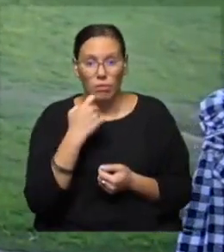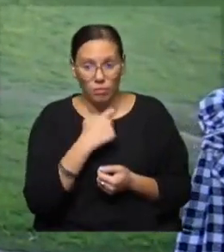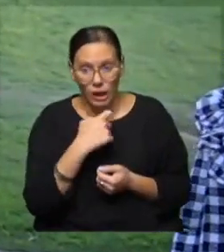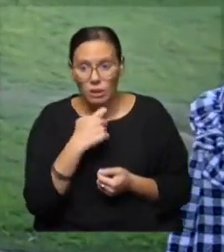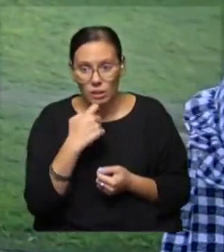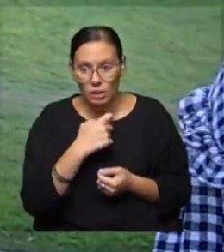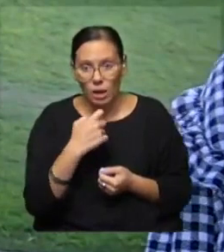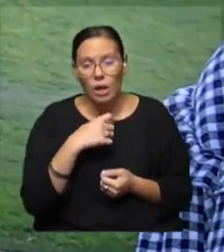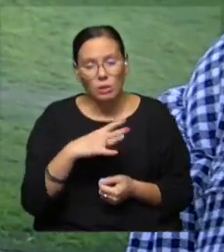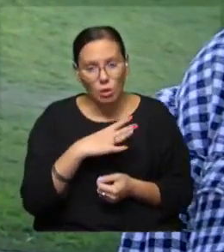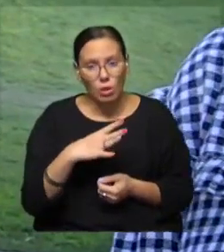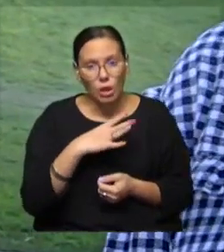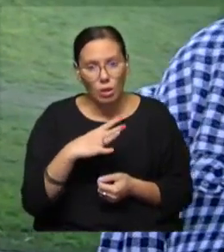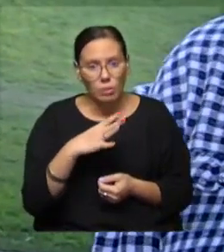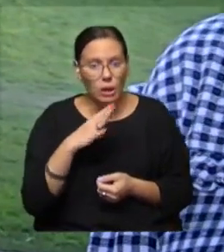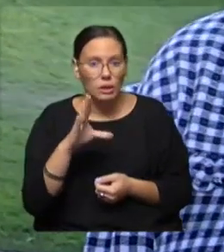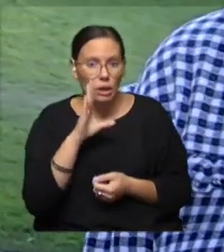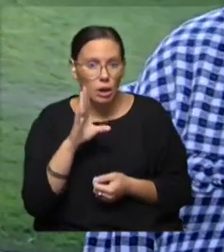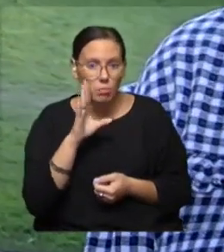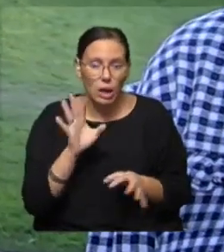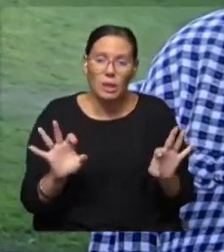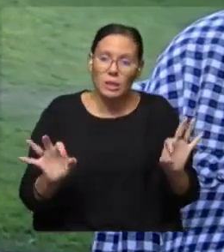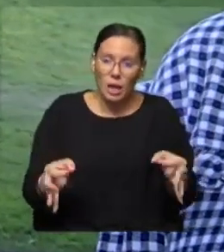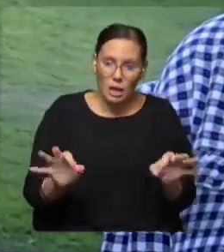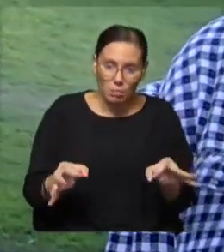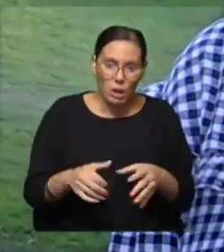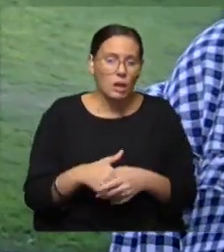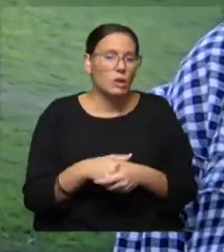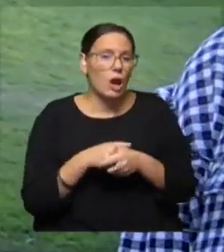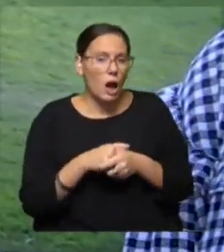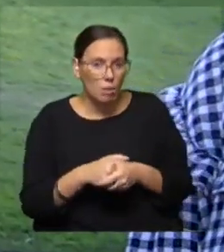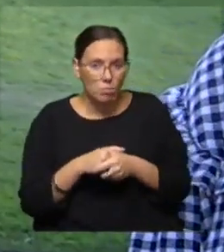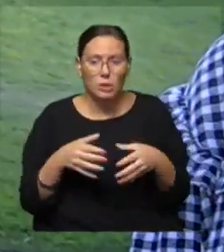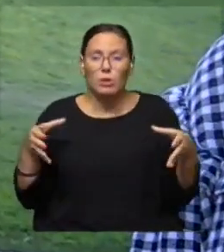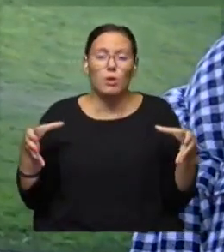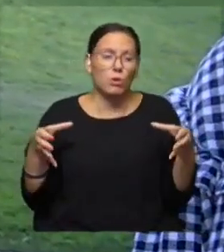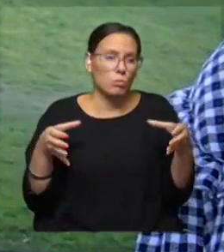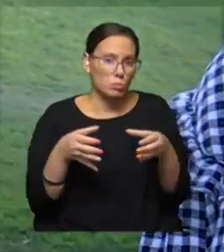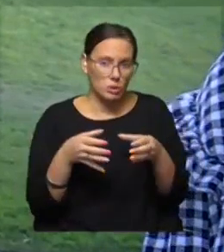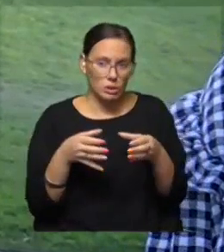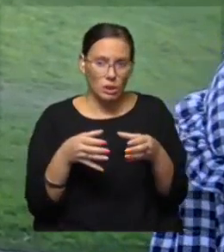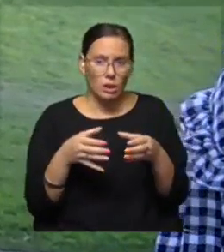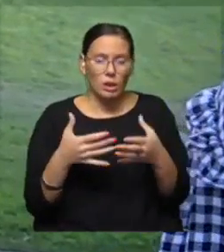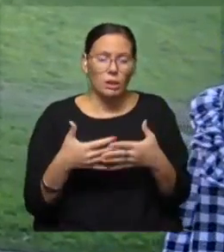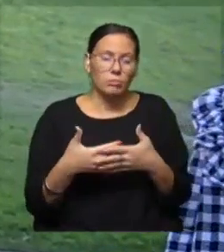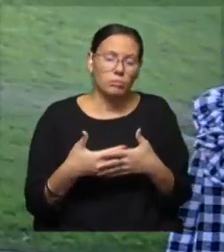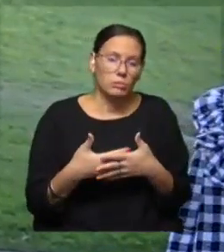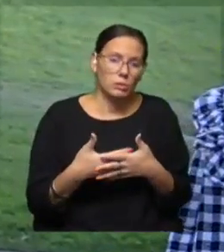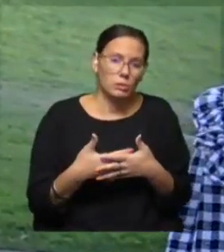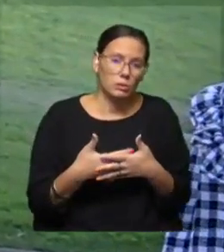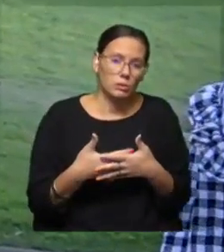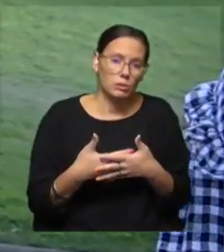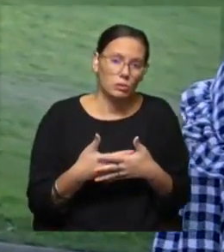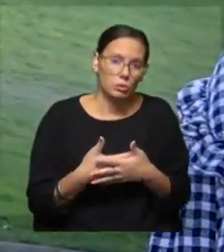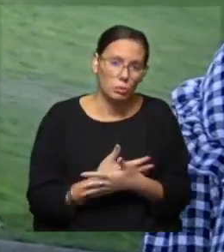falta todavía el de las madres, hermanos, amigos, comunidades que sufrieron